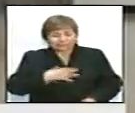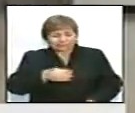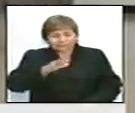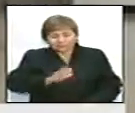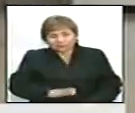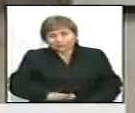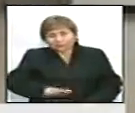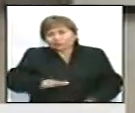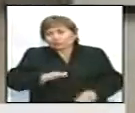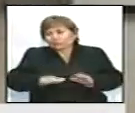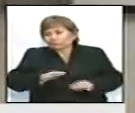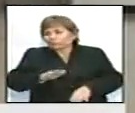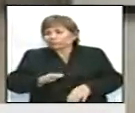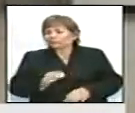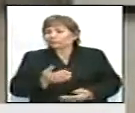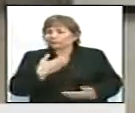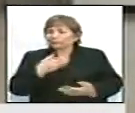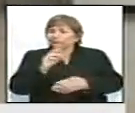primeros pasos, sí.